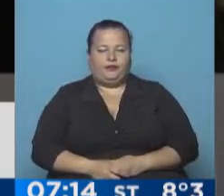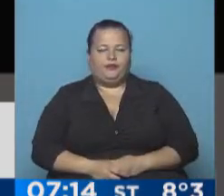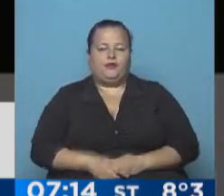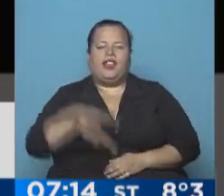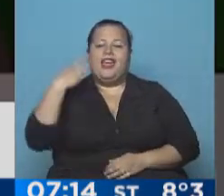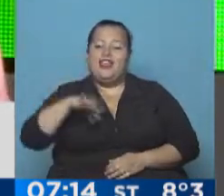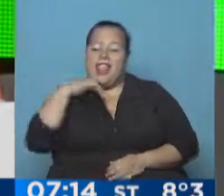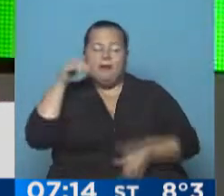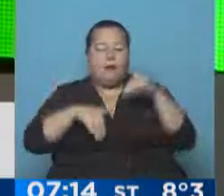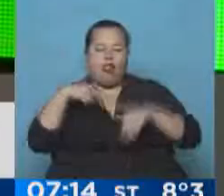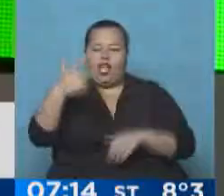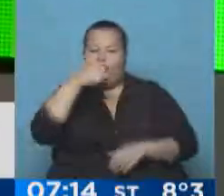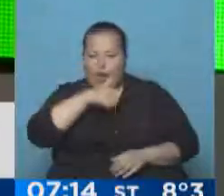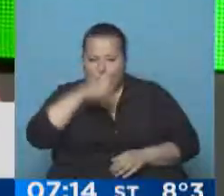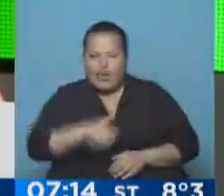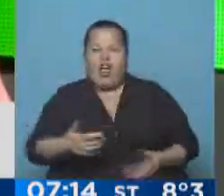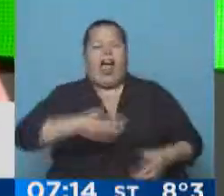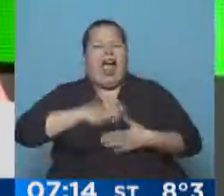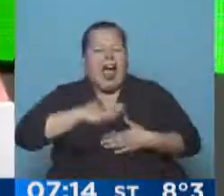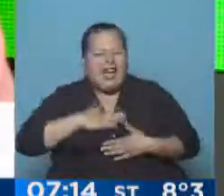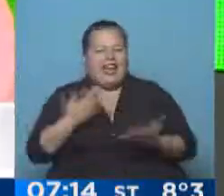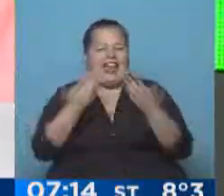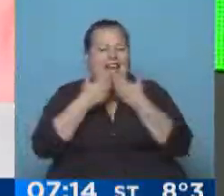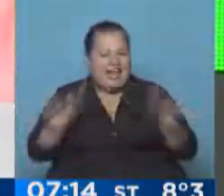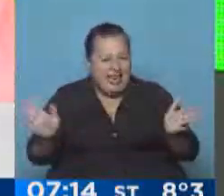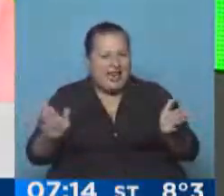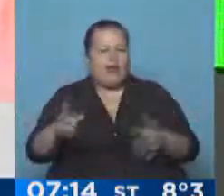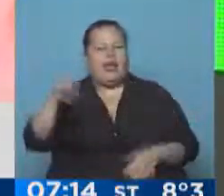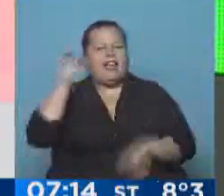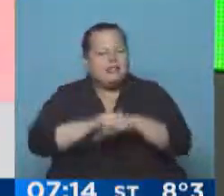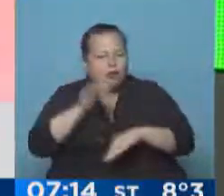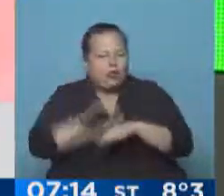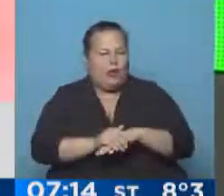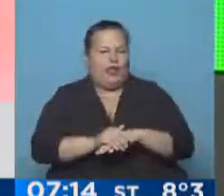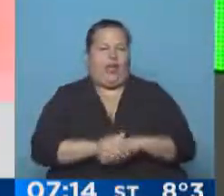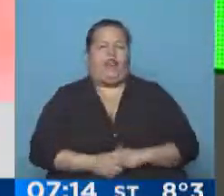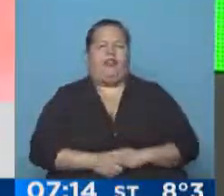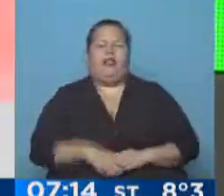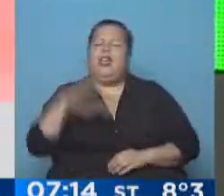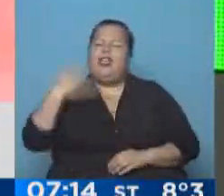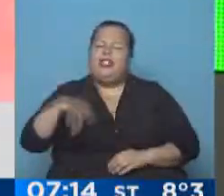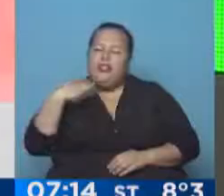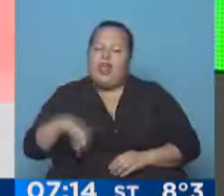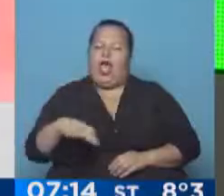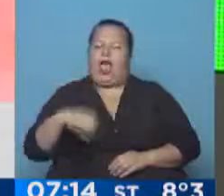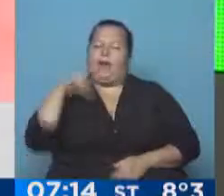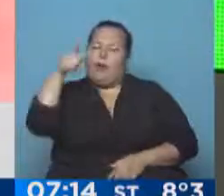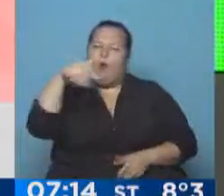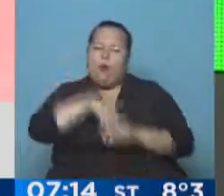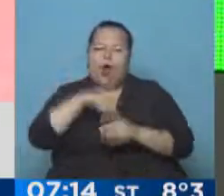Tenemos que ir a votar el domingo con alegría, con libertad, con responsabilidad. Tenemos que poder ir a